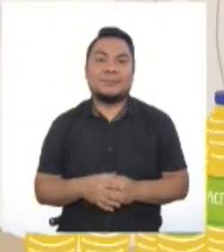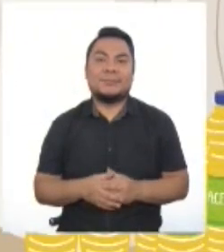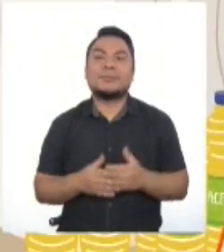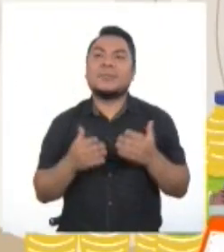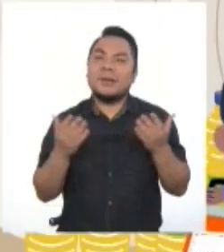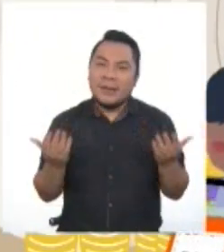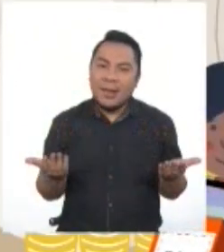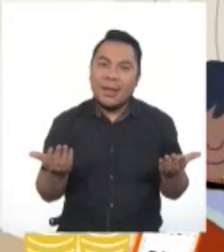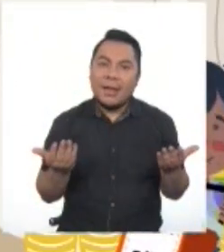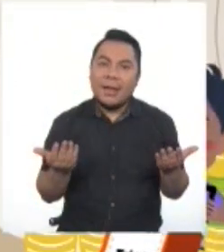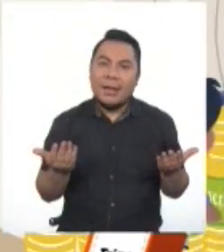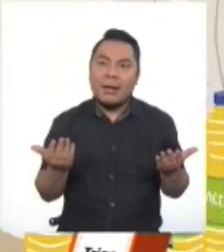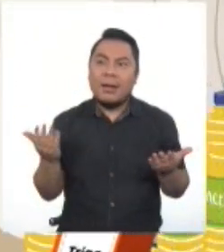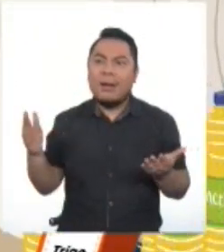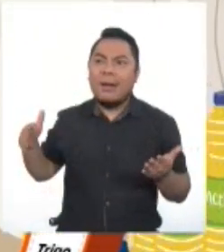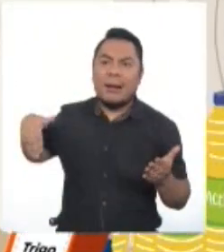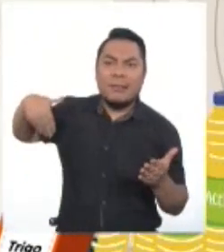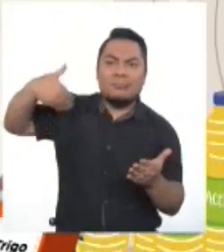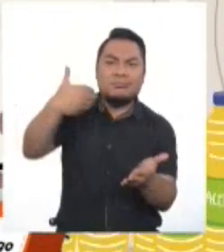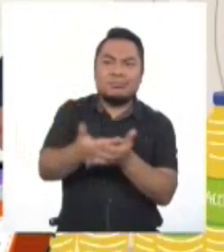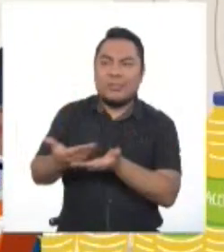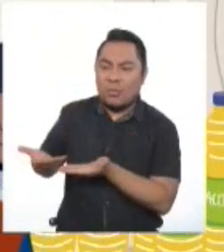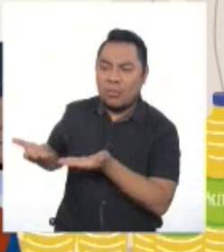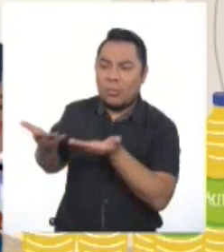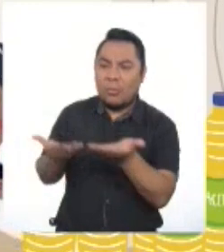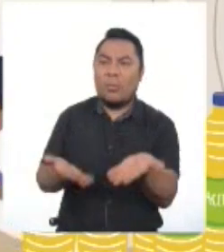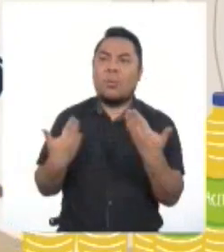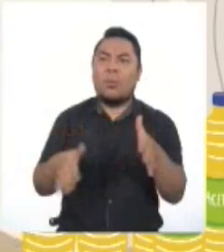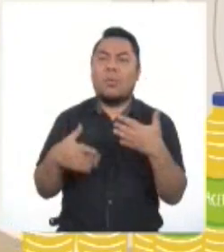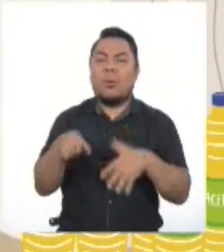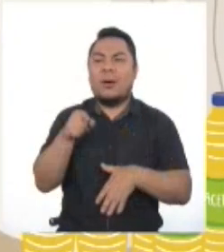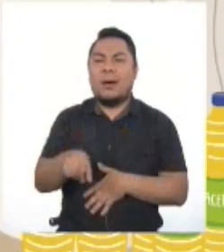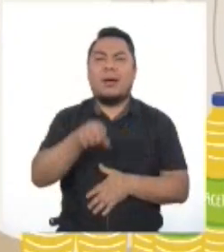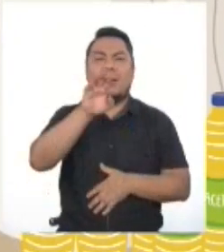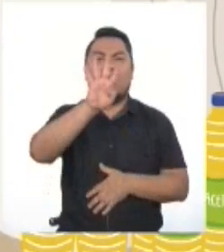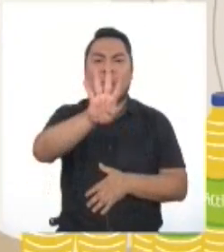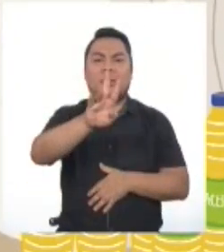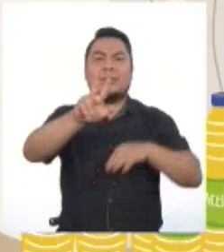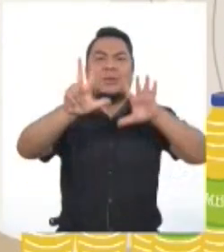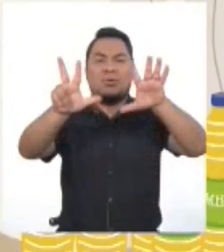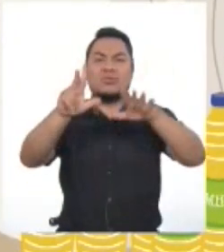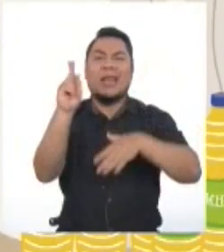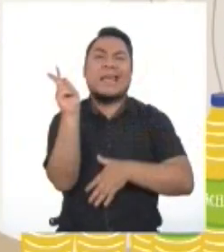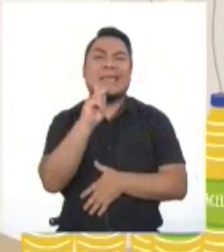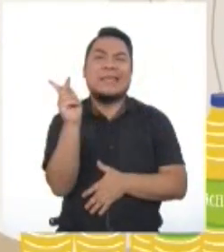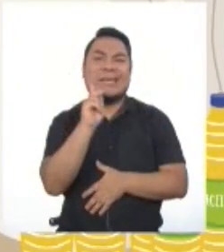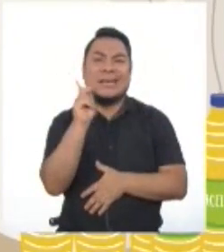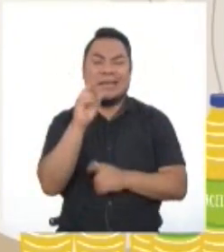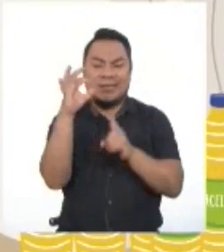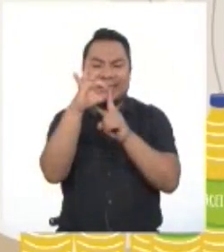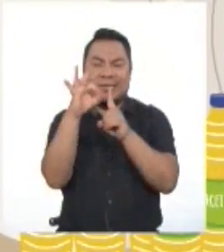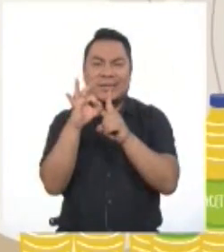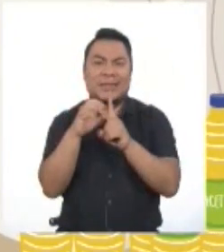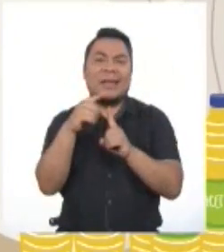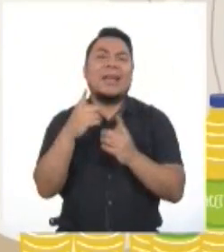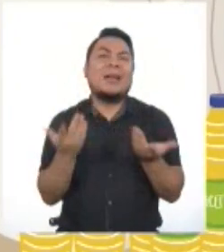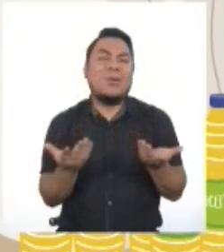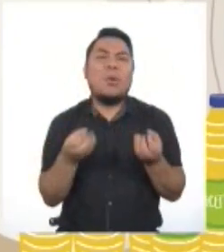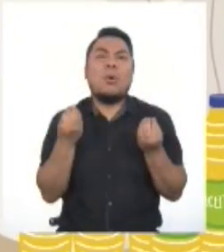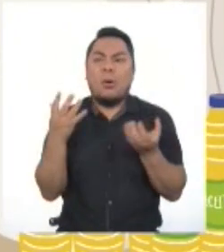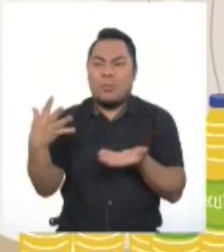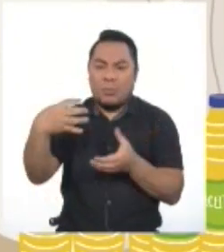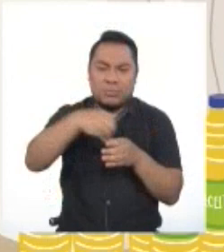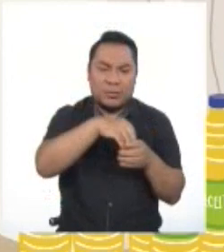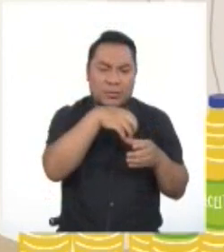¿Qué? Acaban de llegar con 48 kilos de trigo. ¡Oh! Y ahora, ¿cómo lo empaquetamos?